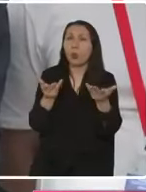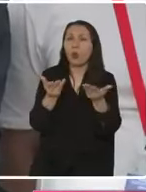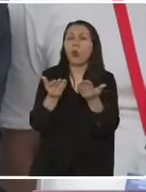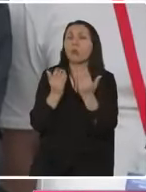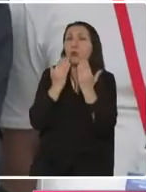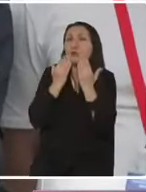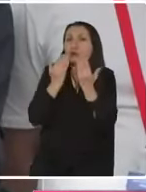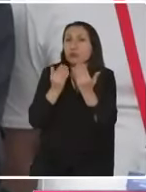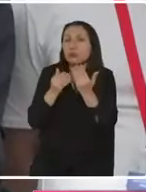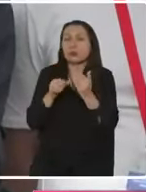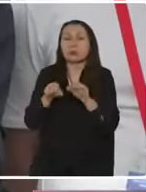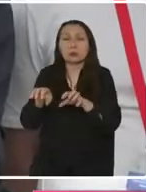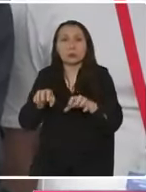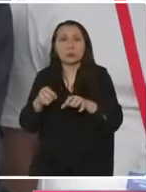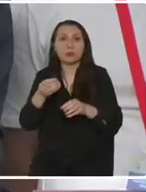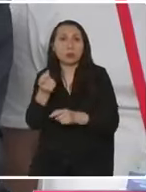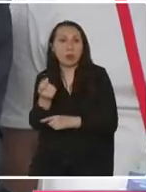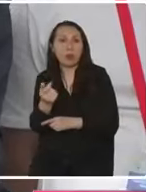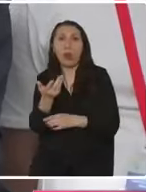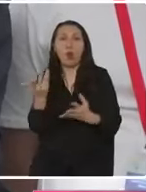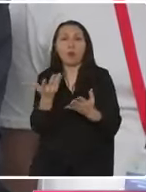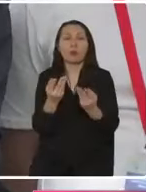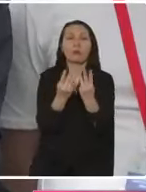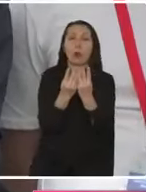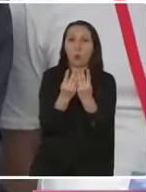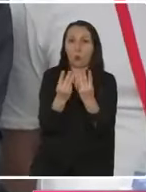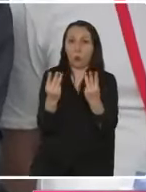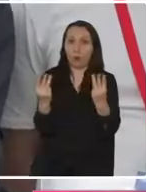donación, este se efectúa a través de la página